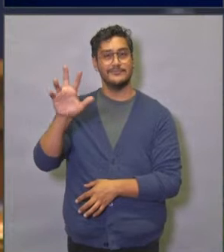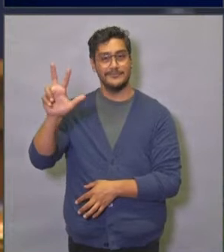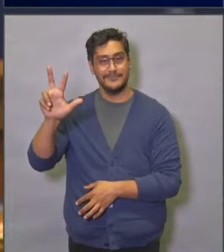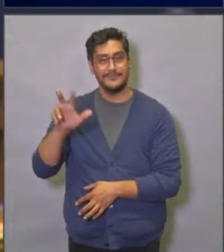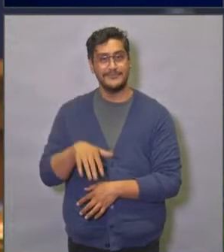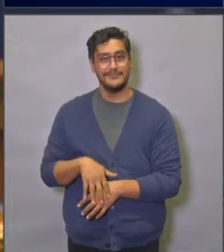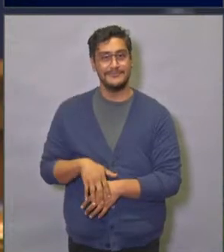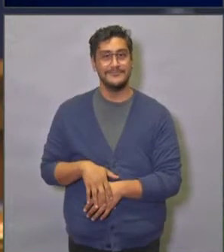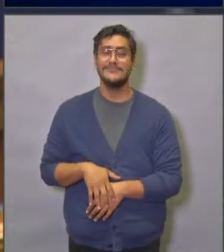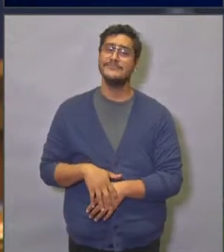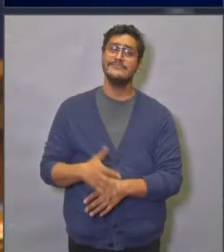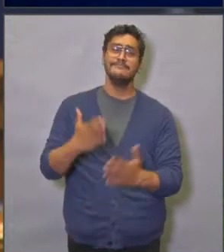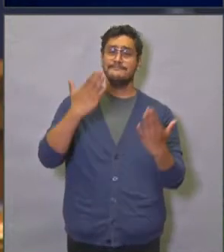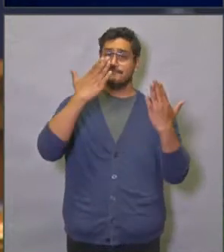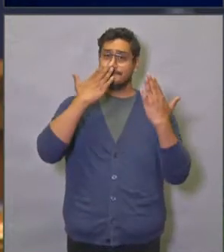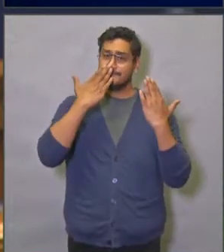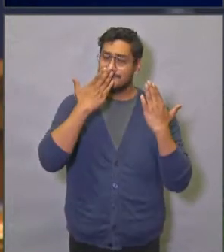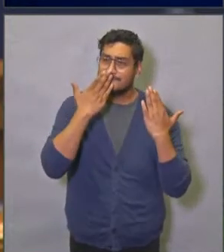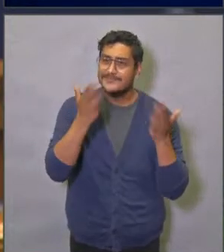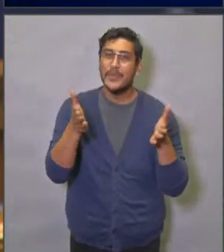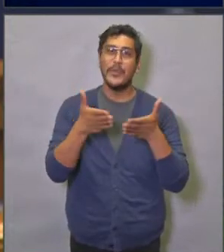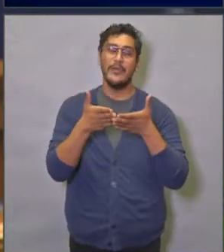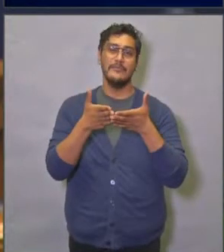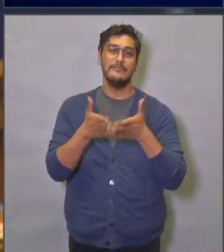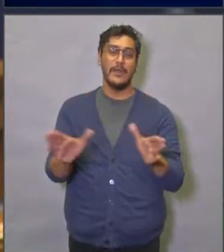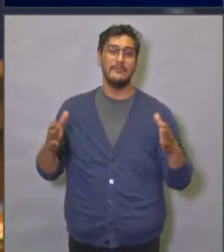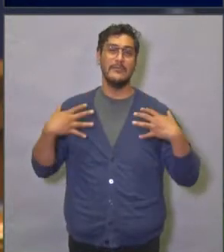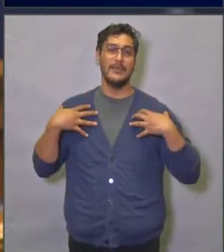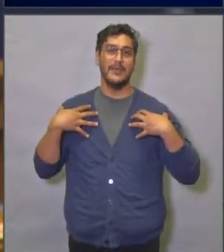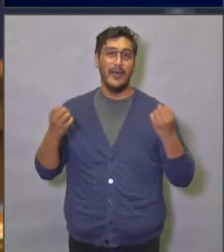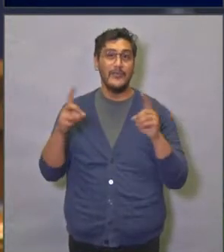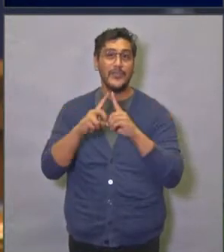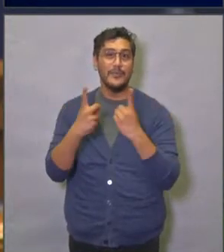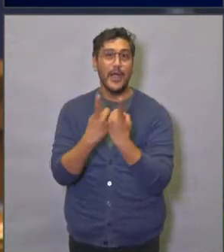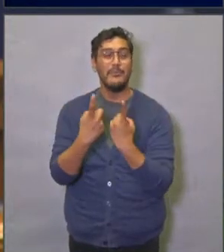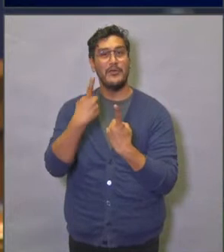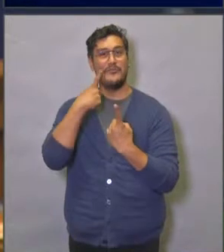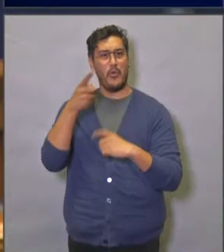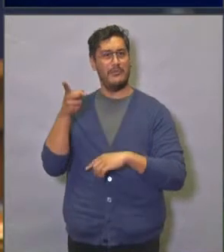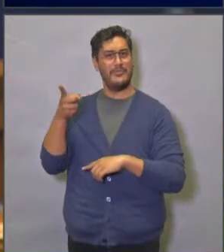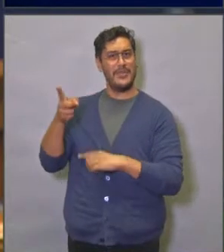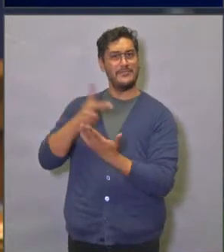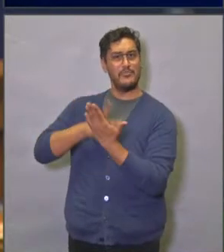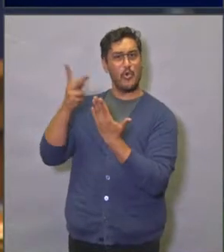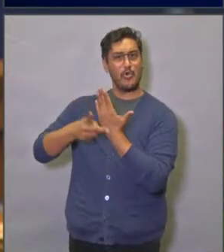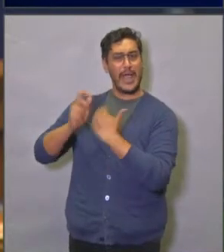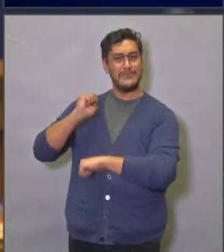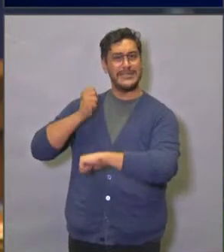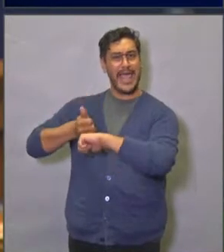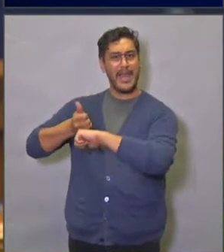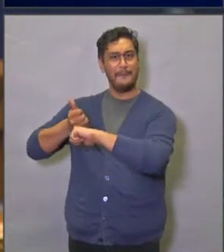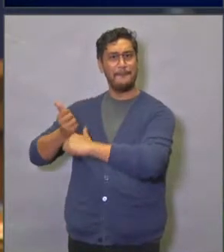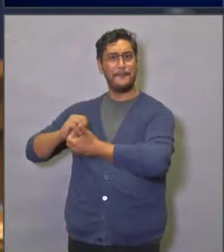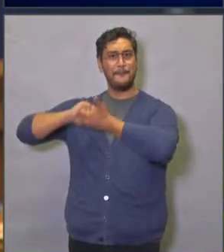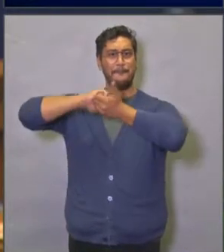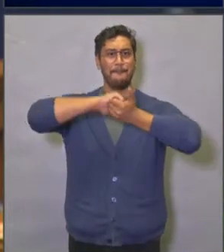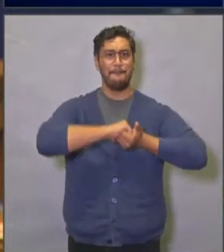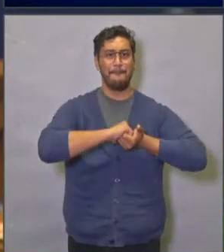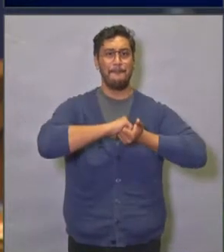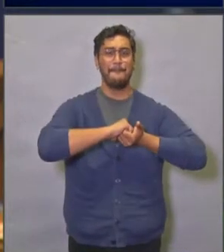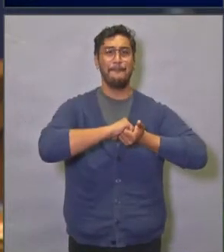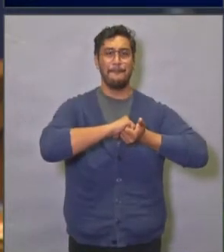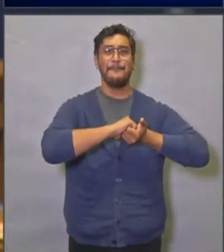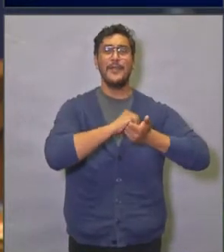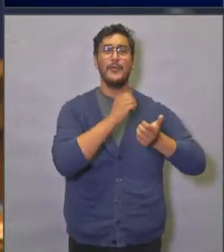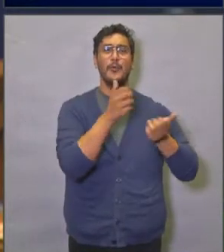888-922-4453. Quiero agradecer al Departamento de Salud Pública por establecer este programa junto con la Alianza de